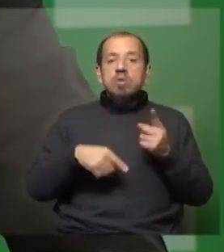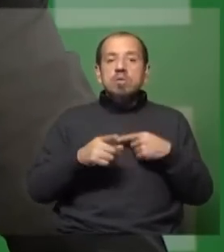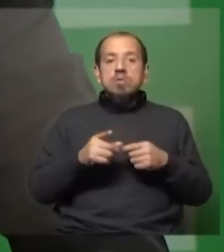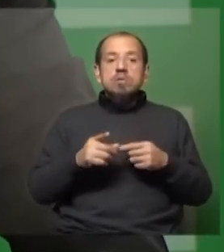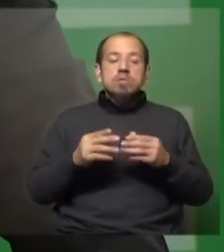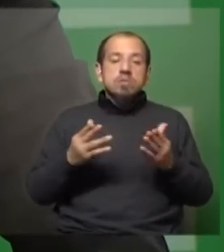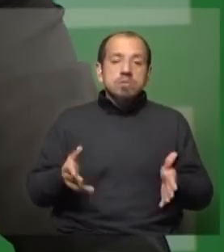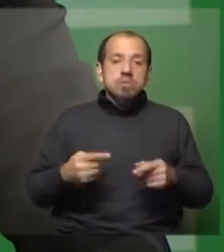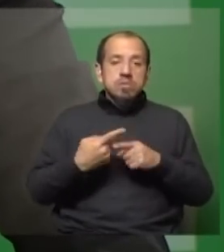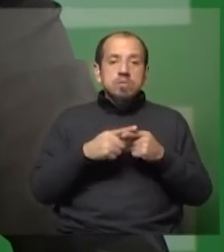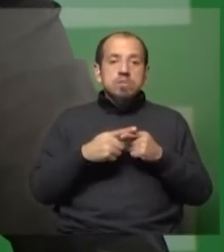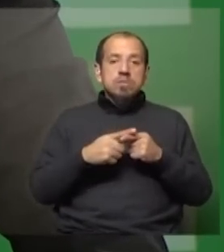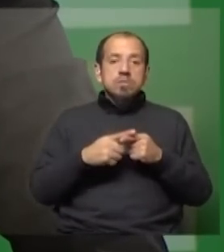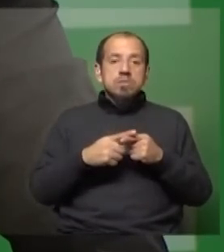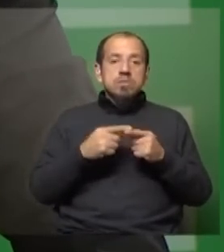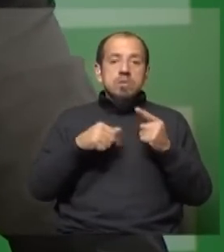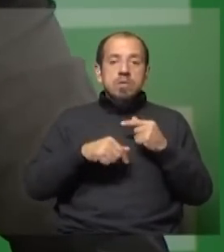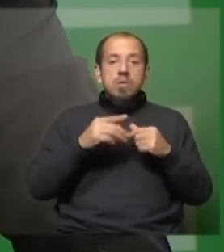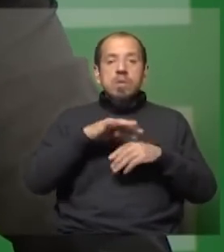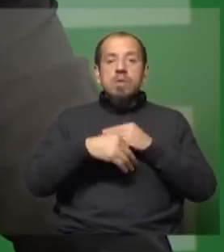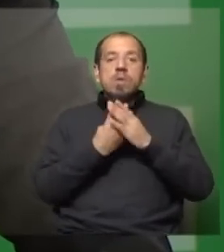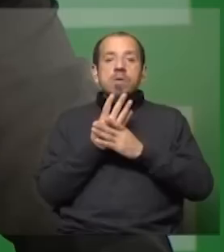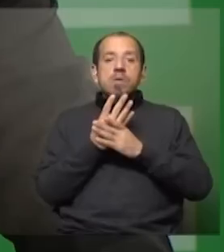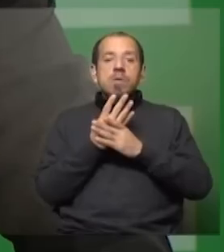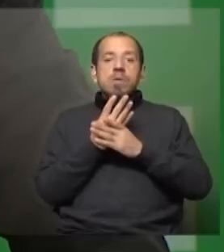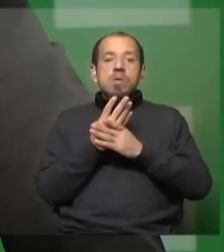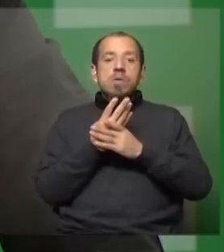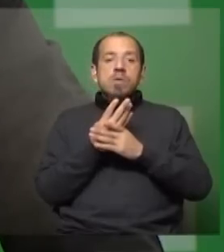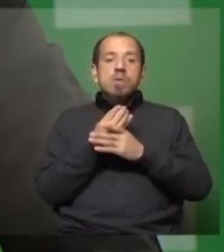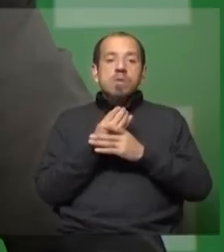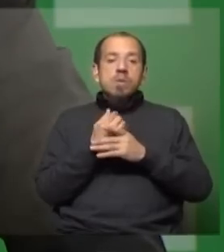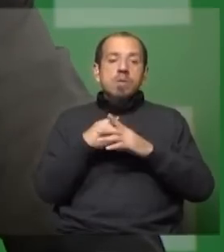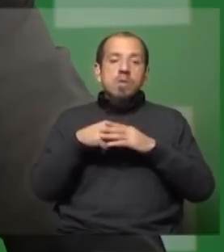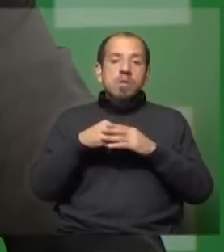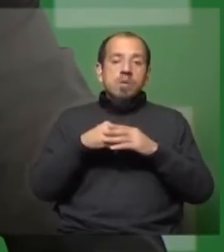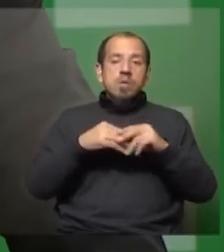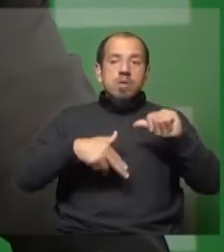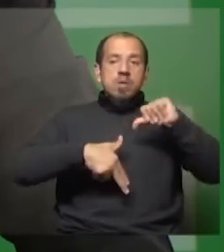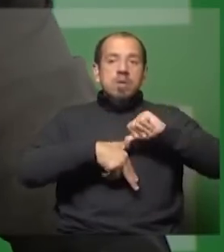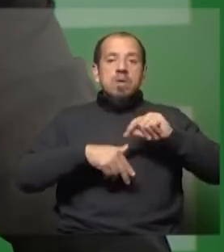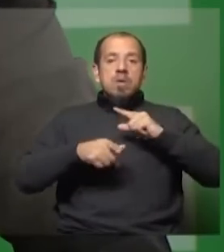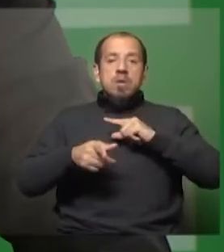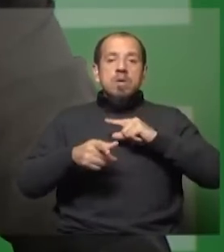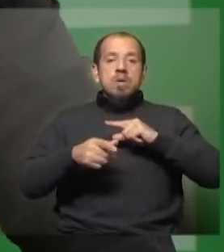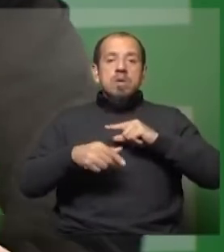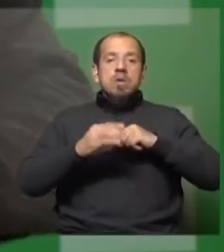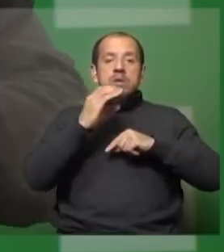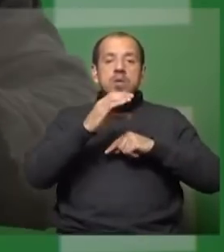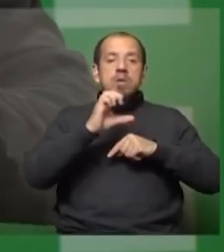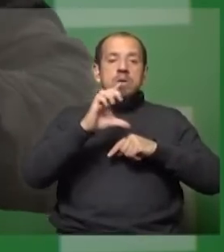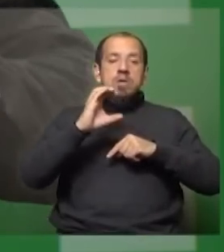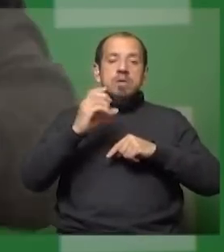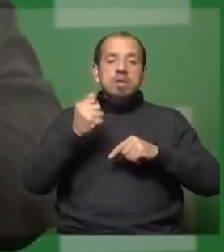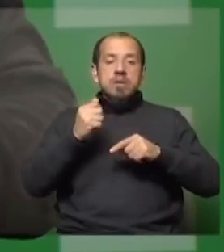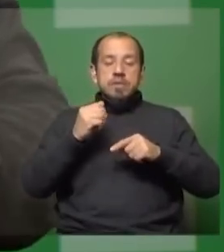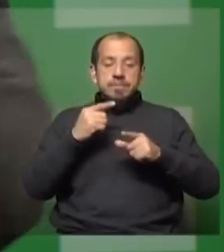todo caso discutiendo al interior del mercosur al interior de el espacio sudamericano y al interior de la celac que son los